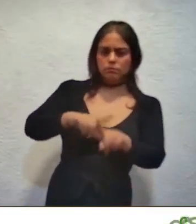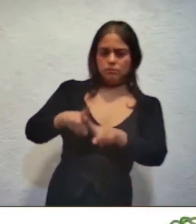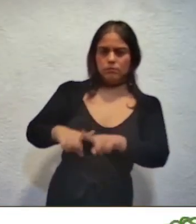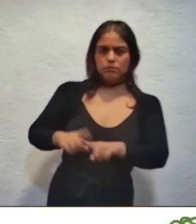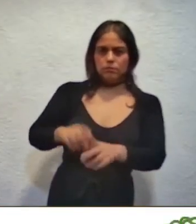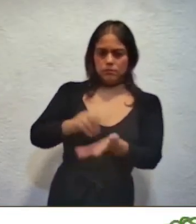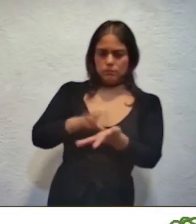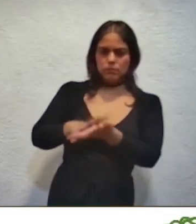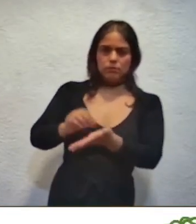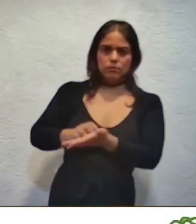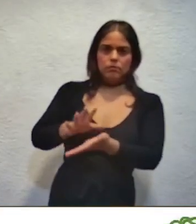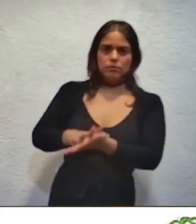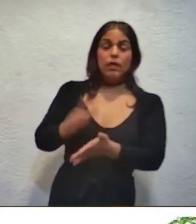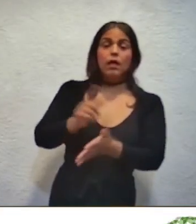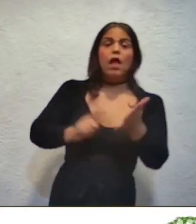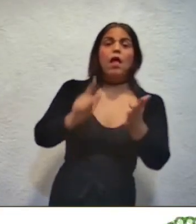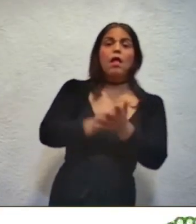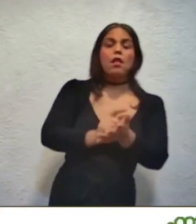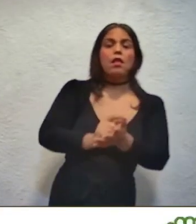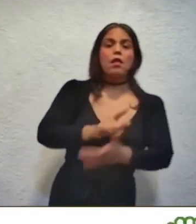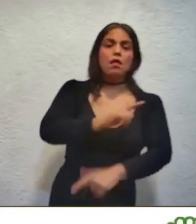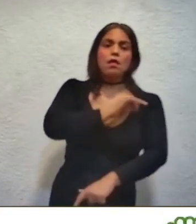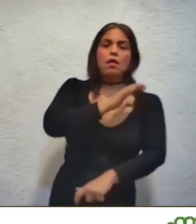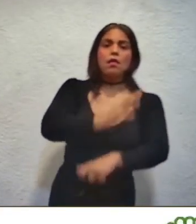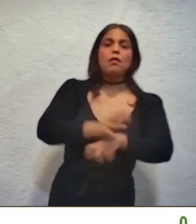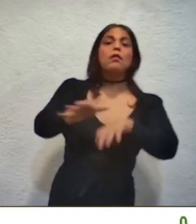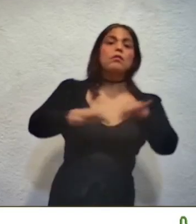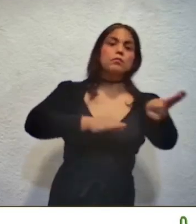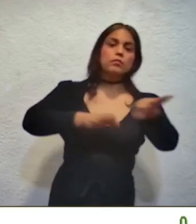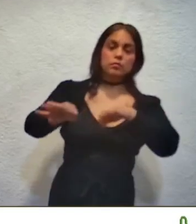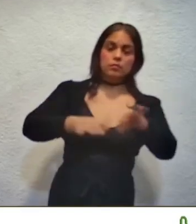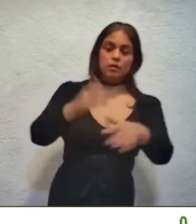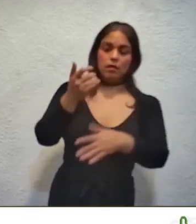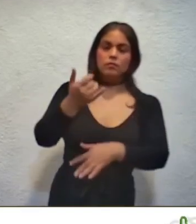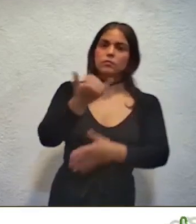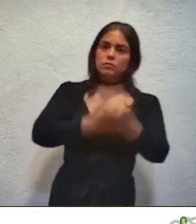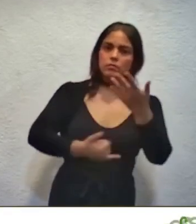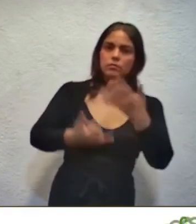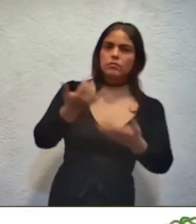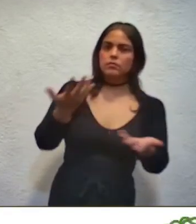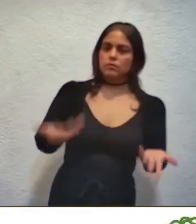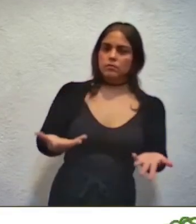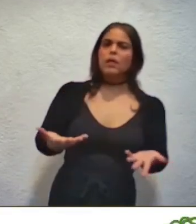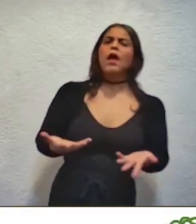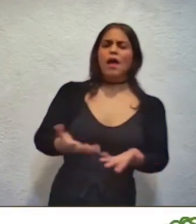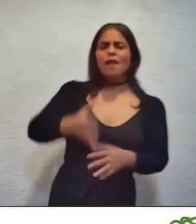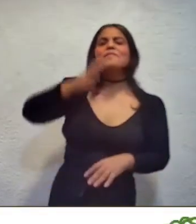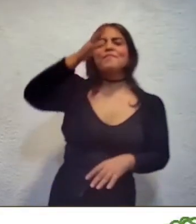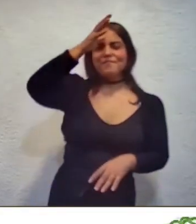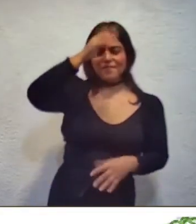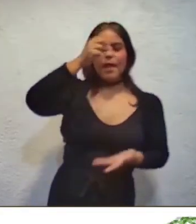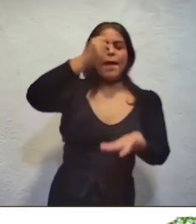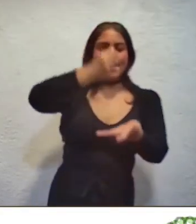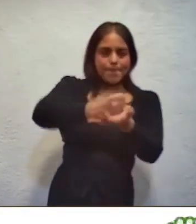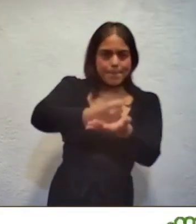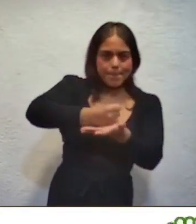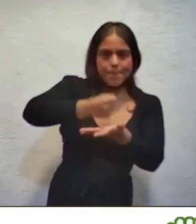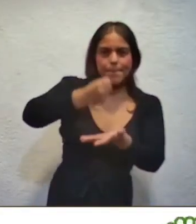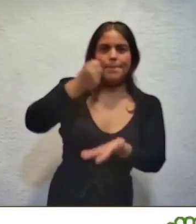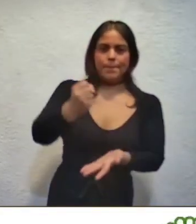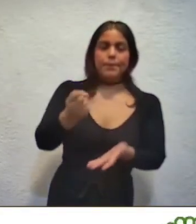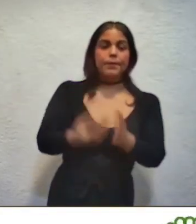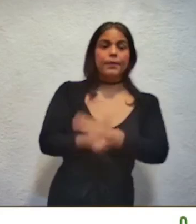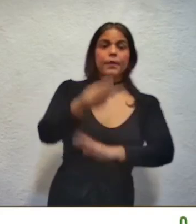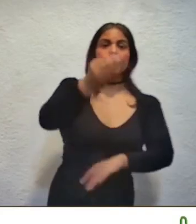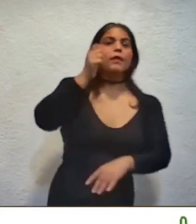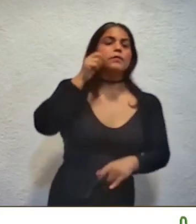Ley Federal del Trabajo. Por lo tanto, en los proyectos de la cuenta se propone aprobar los convenios, elevarlos a la categoría de